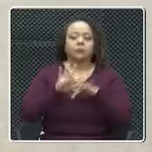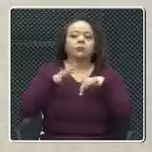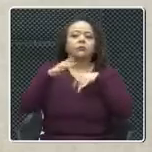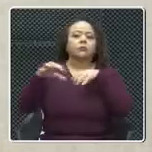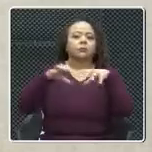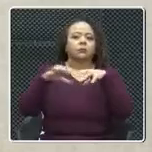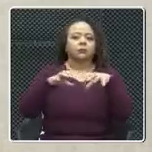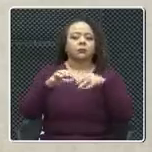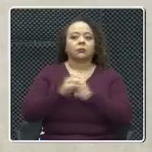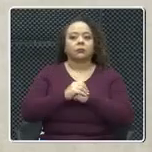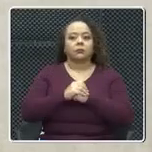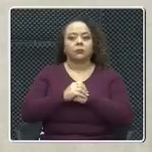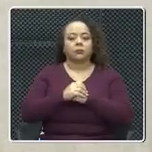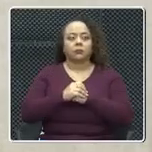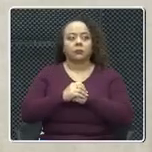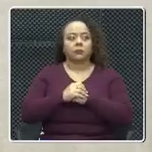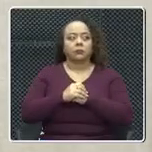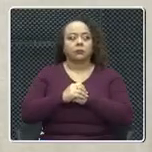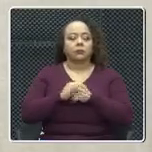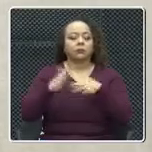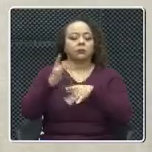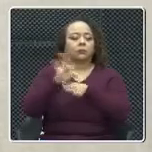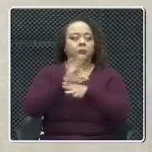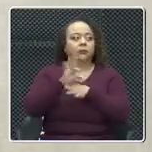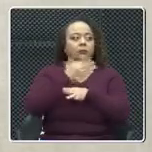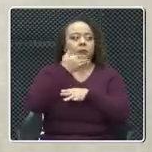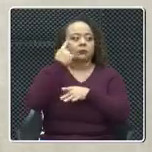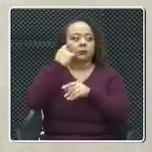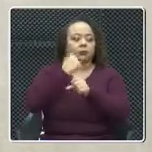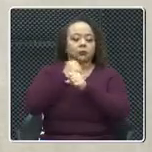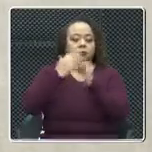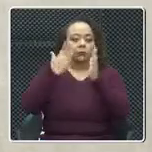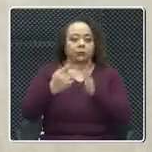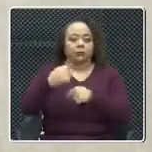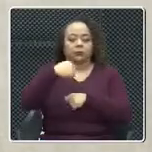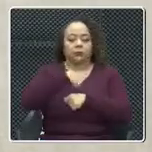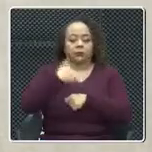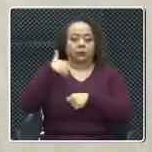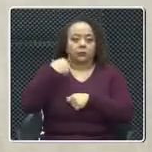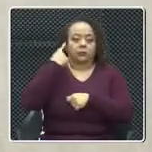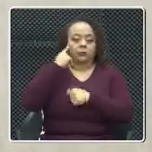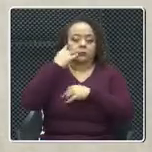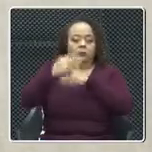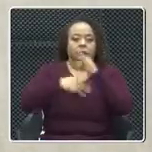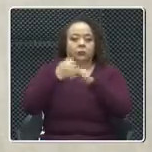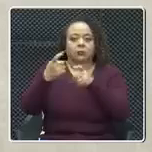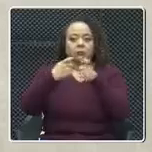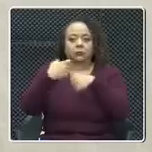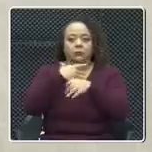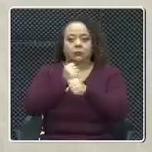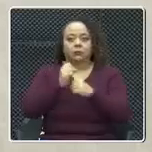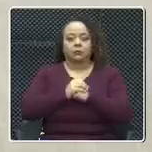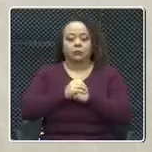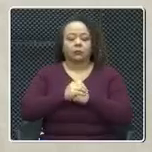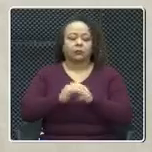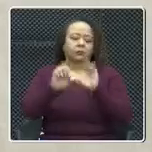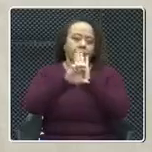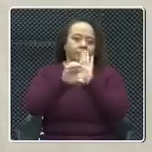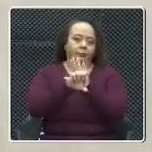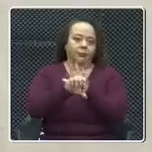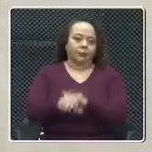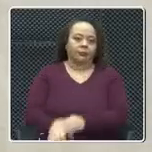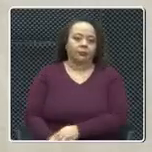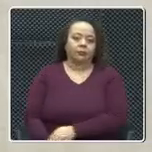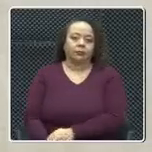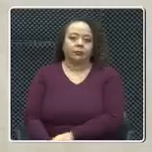La dinámica, ¿qué le funciona más a los trabajadores que yo tengo por el tipo de gestión que hacen, ¿verdad? Porque es un ejemplo